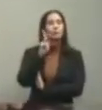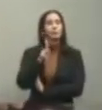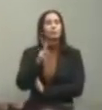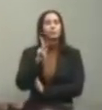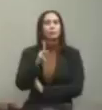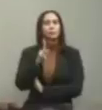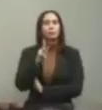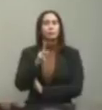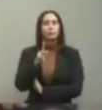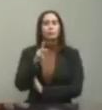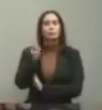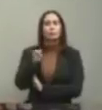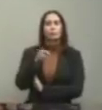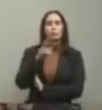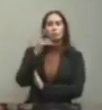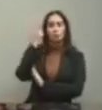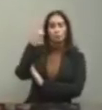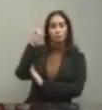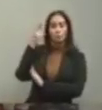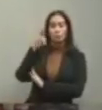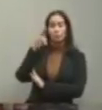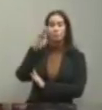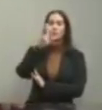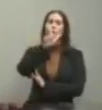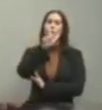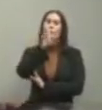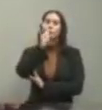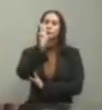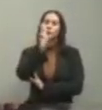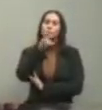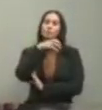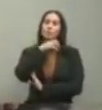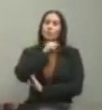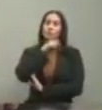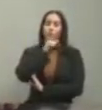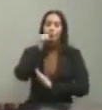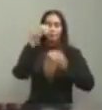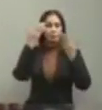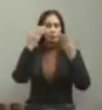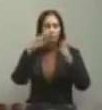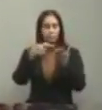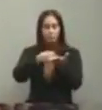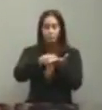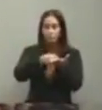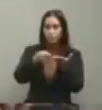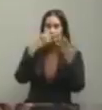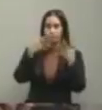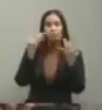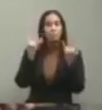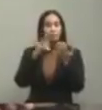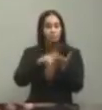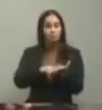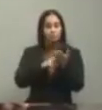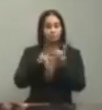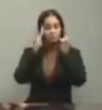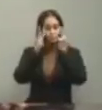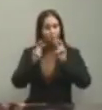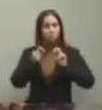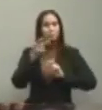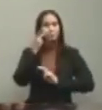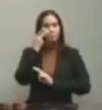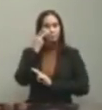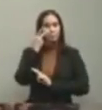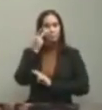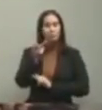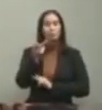de un ciudadanos ruso de 37 años que ya se hizo la toma de las muestras y esperamos los resultados para